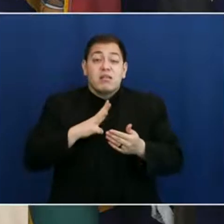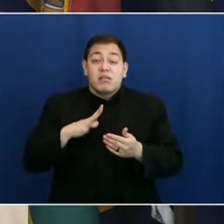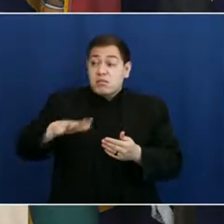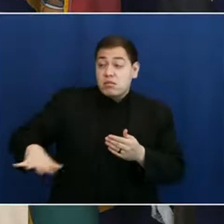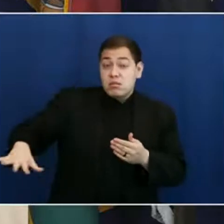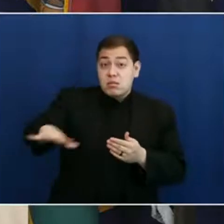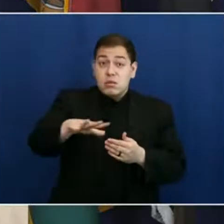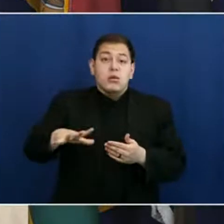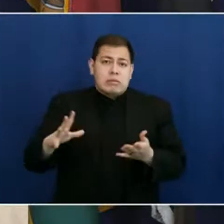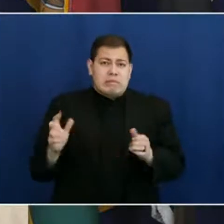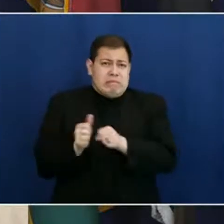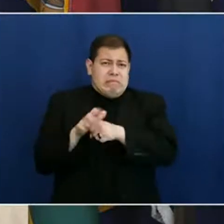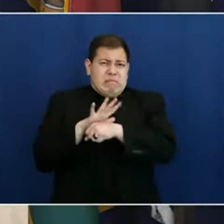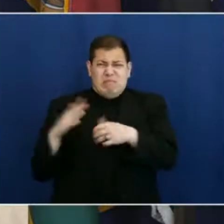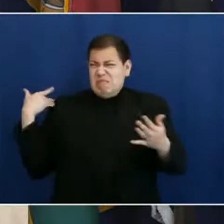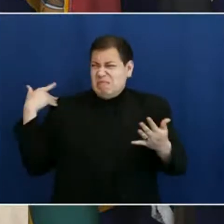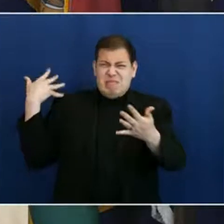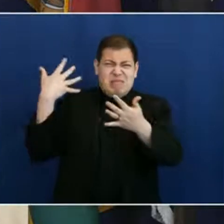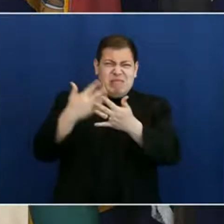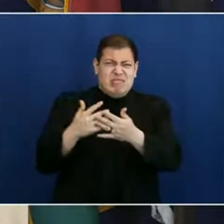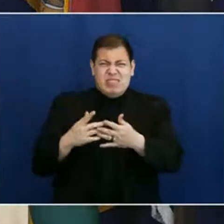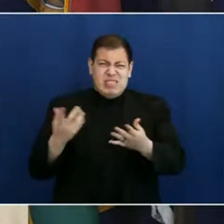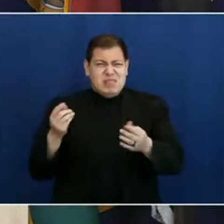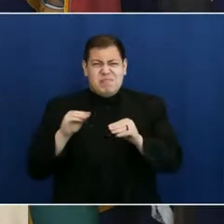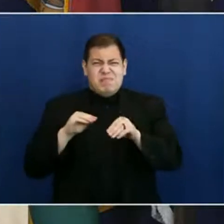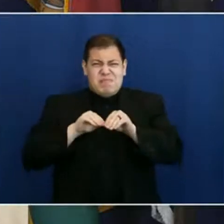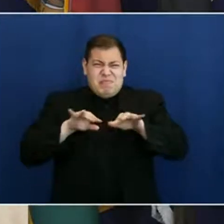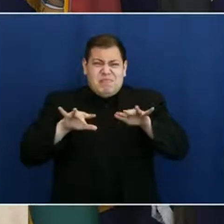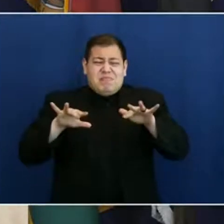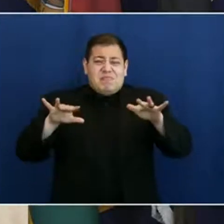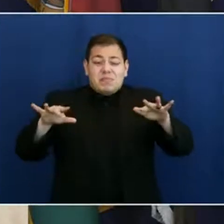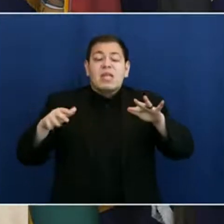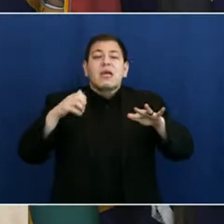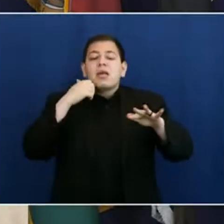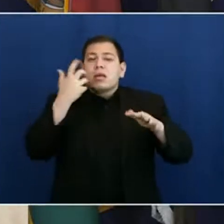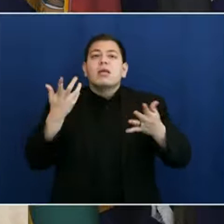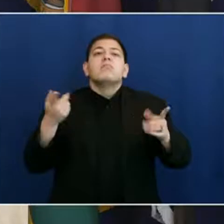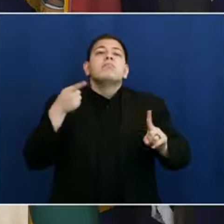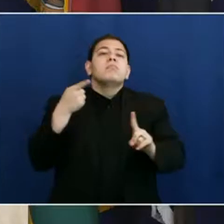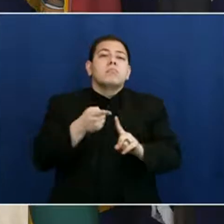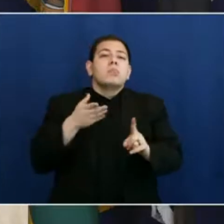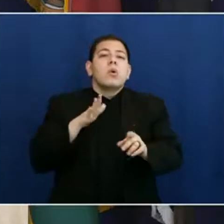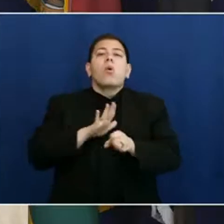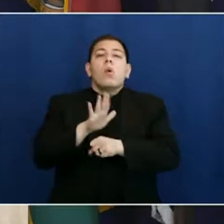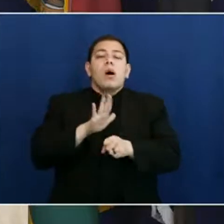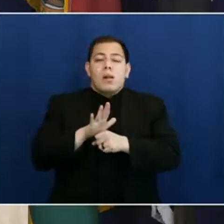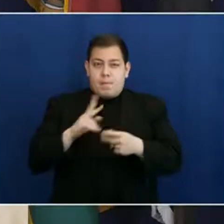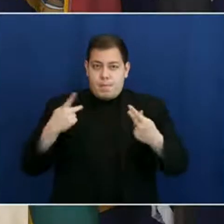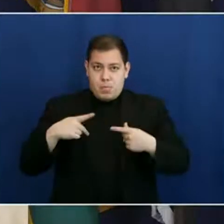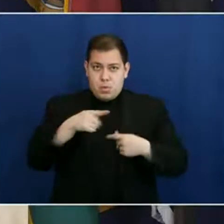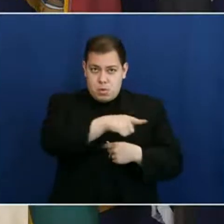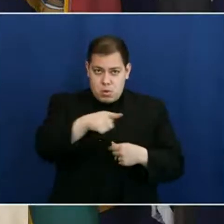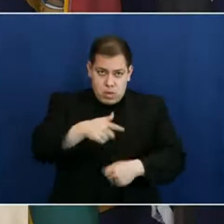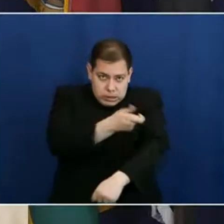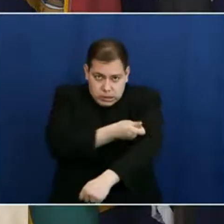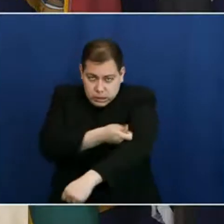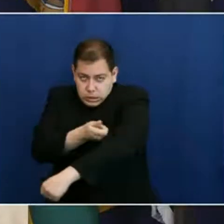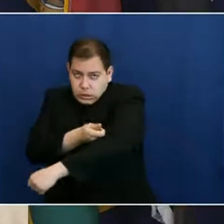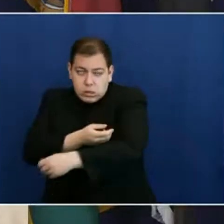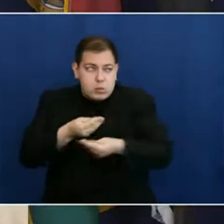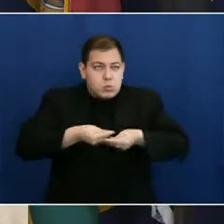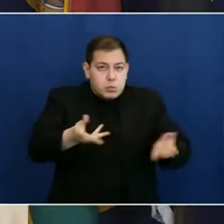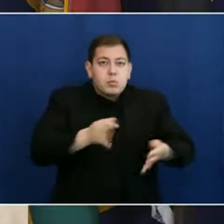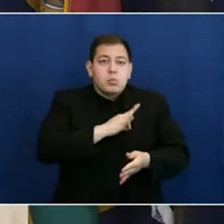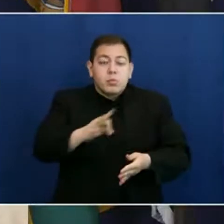pandemia el objetivo era que las personas tuvieran acceso a la vacuna. De los 39 códigos postales más impactados por